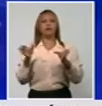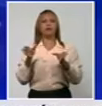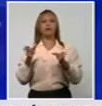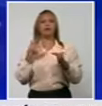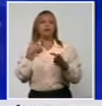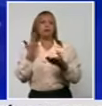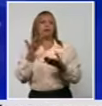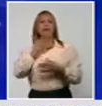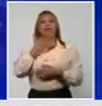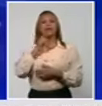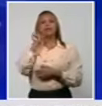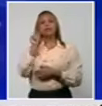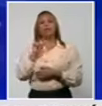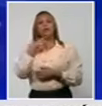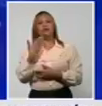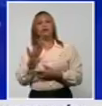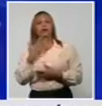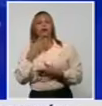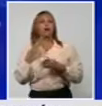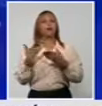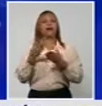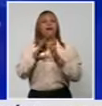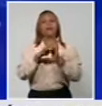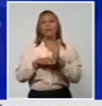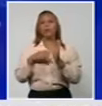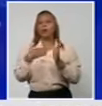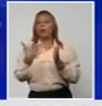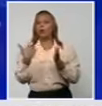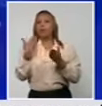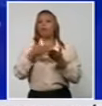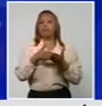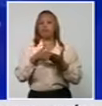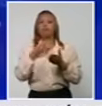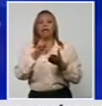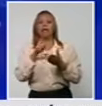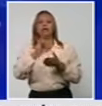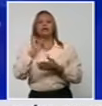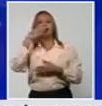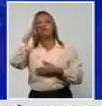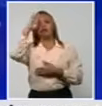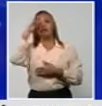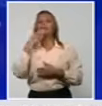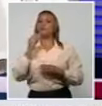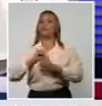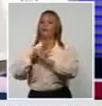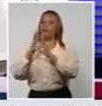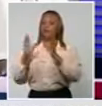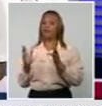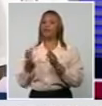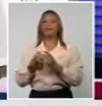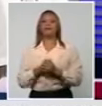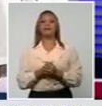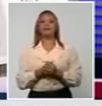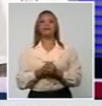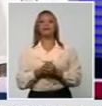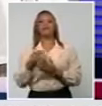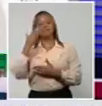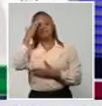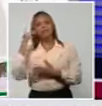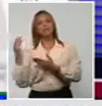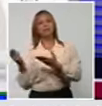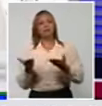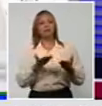sea, como parte de qué protocolos es que llegan estas personas al país, doctor. Bueno, buenos días, Lázaro. Gracias por la invitación y